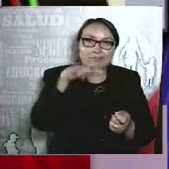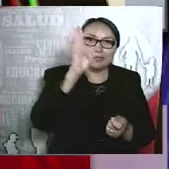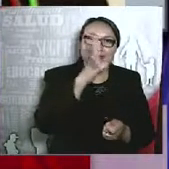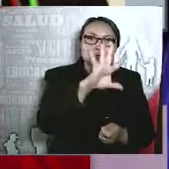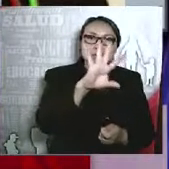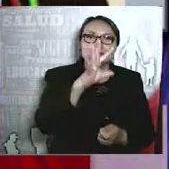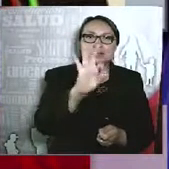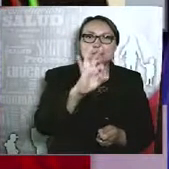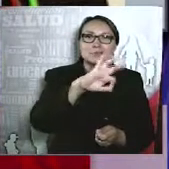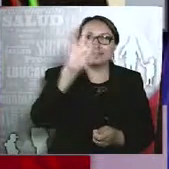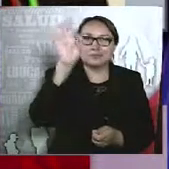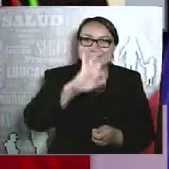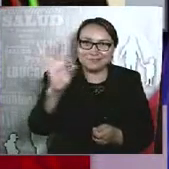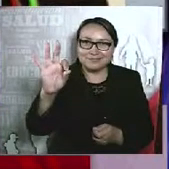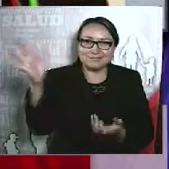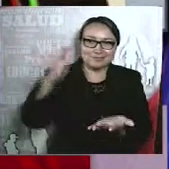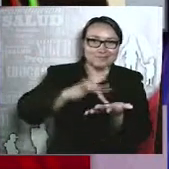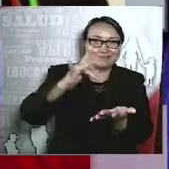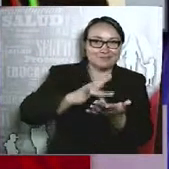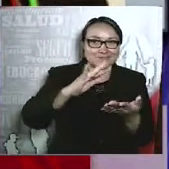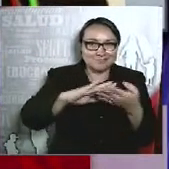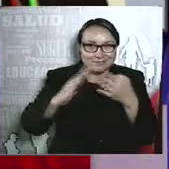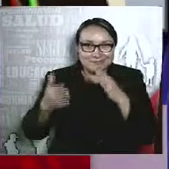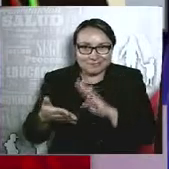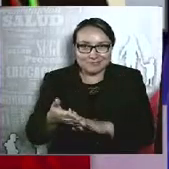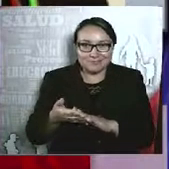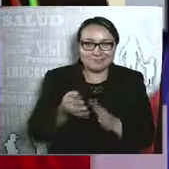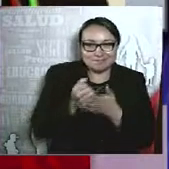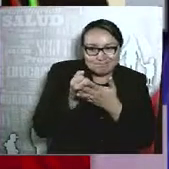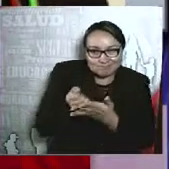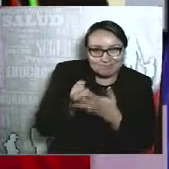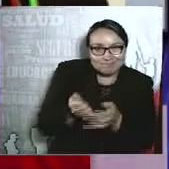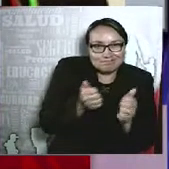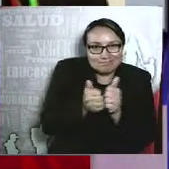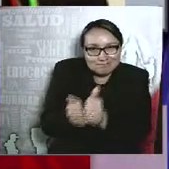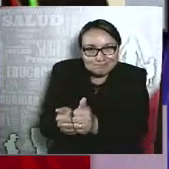la población que asiste y que recibe los beneficios